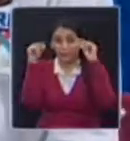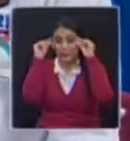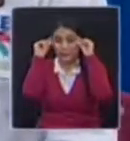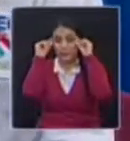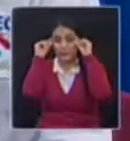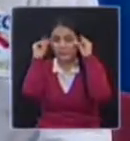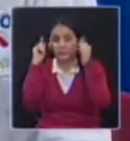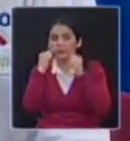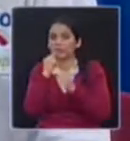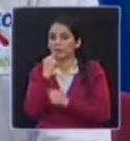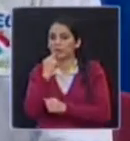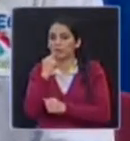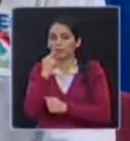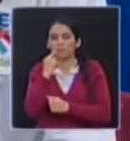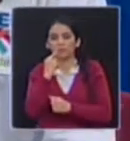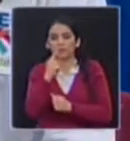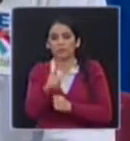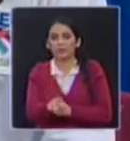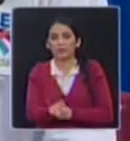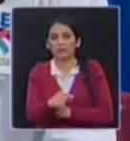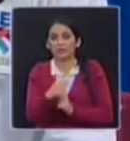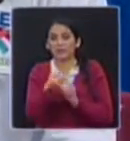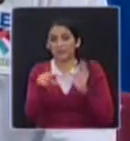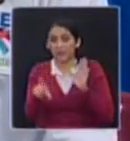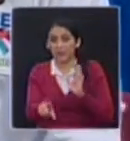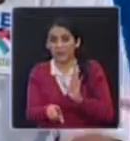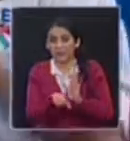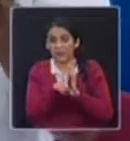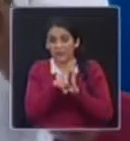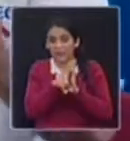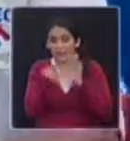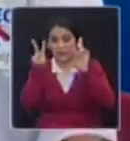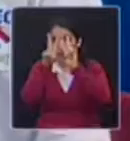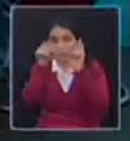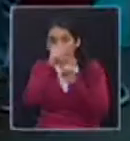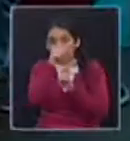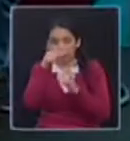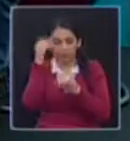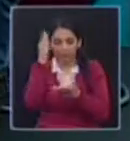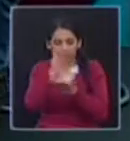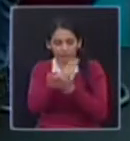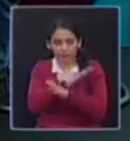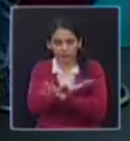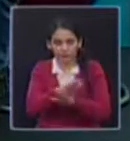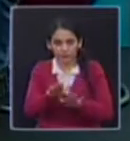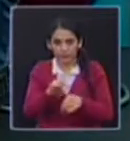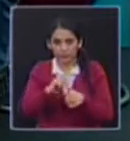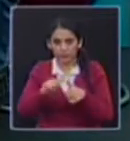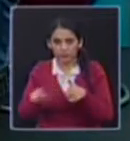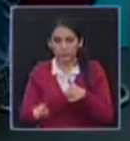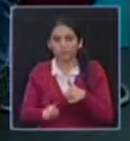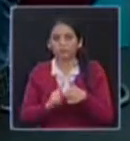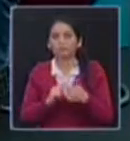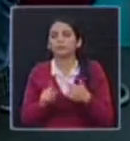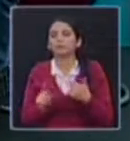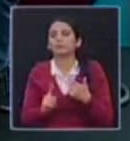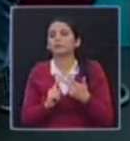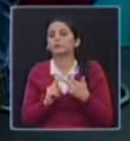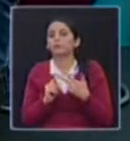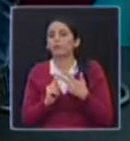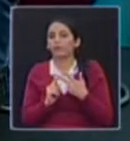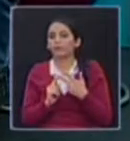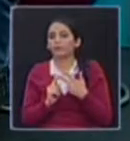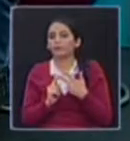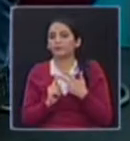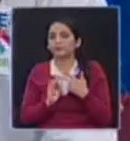a erradicar esa tabla de uso de drogas. La otra tercera preocupación es que sus familias tienen